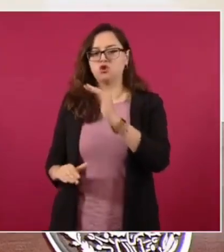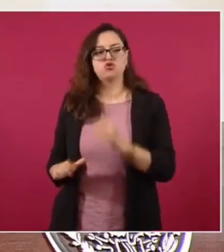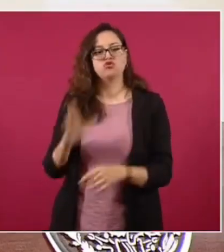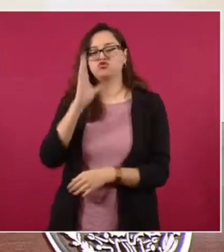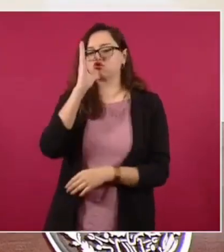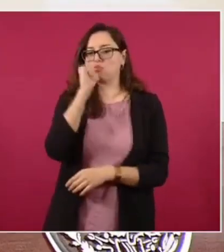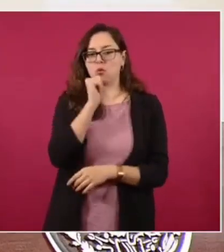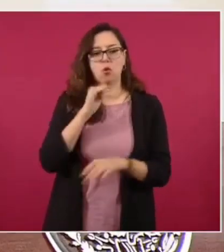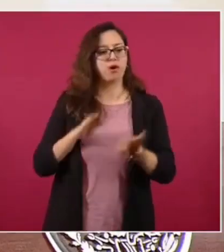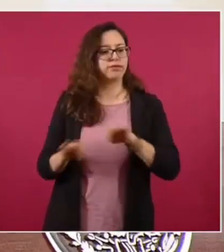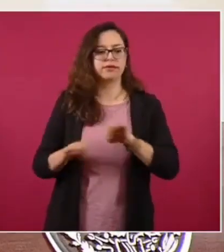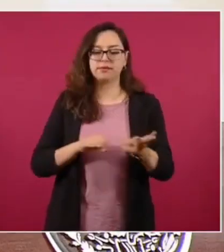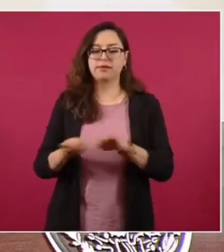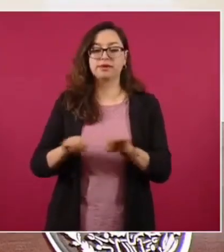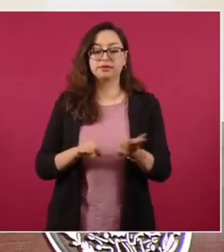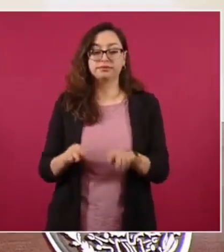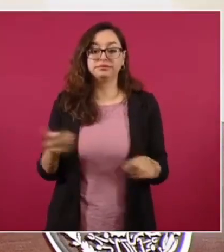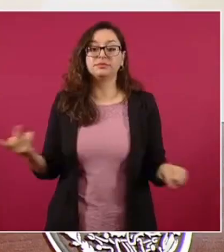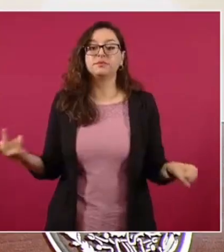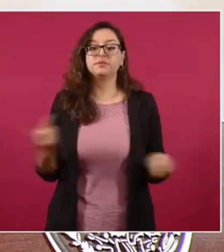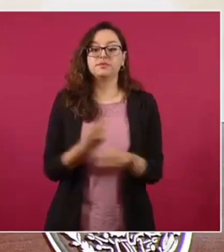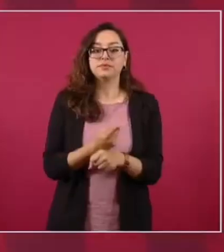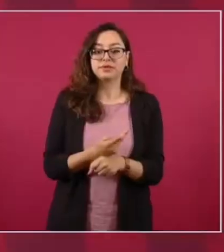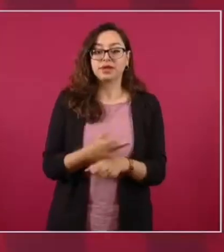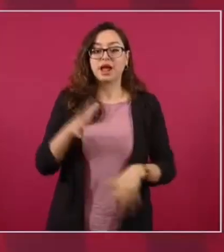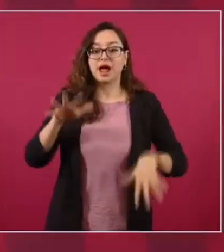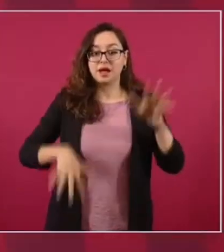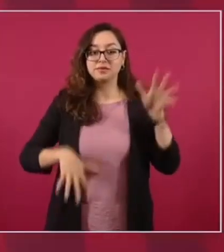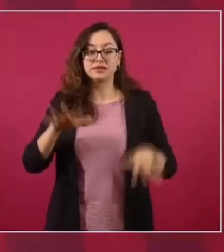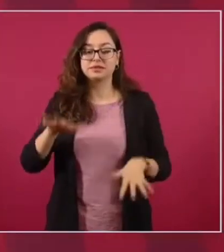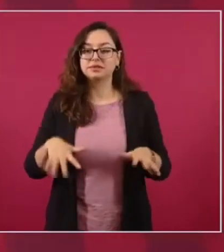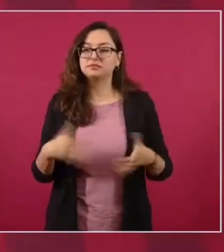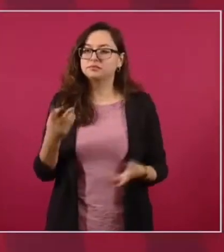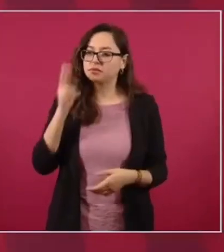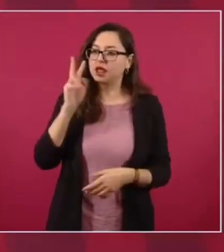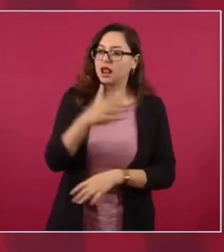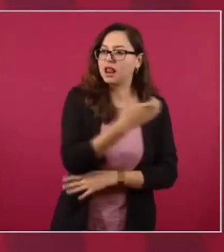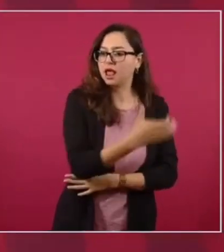Entonces, a veces en los campos agrícolas,